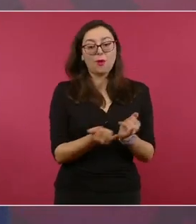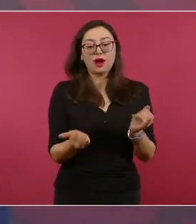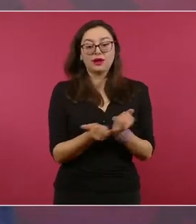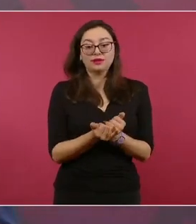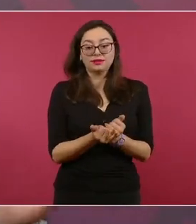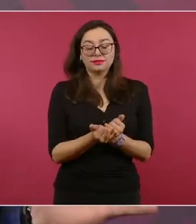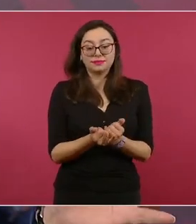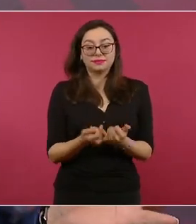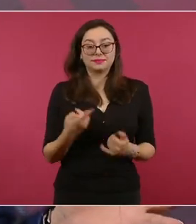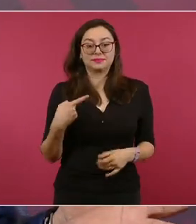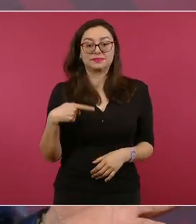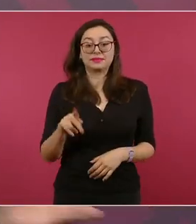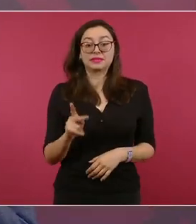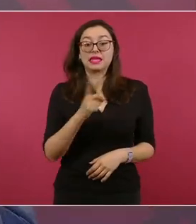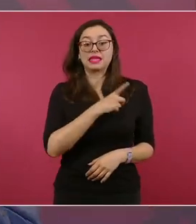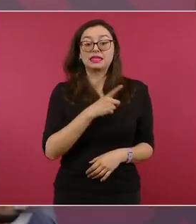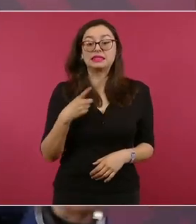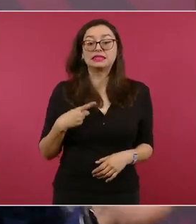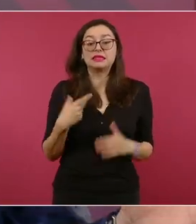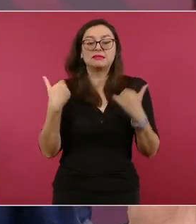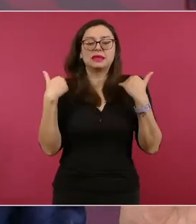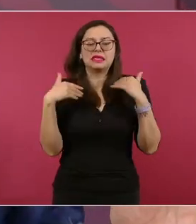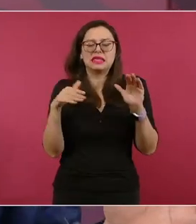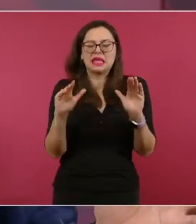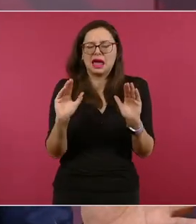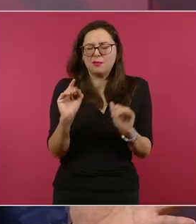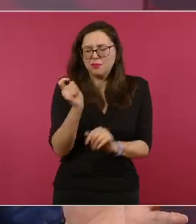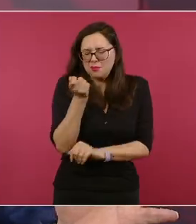hay que tener un poquito